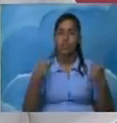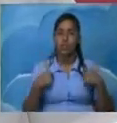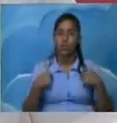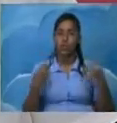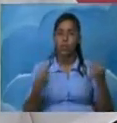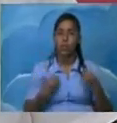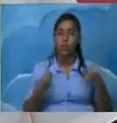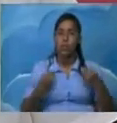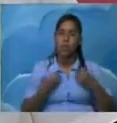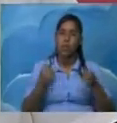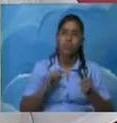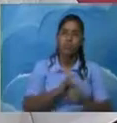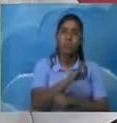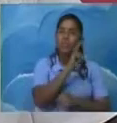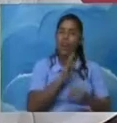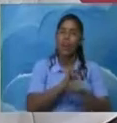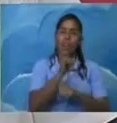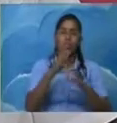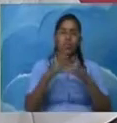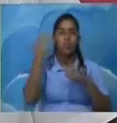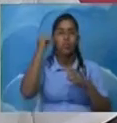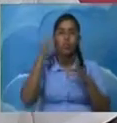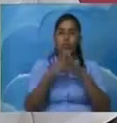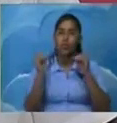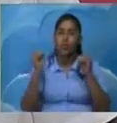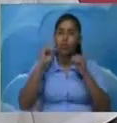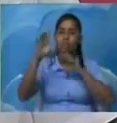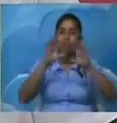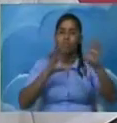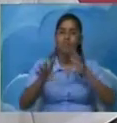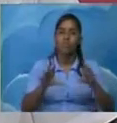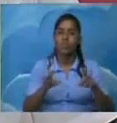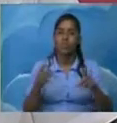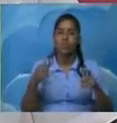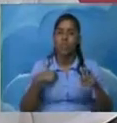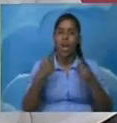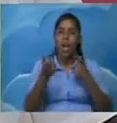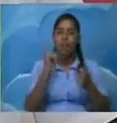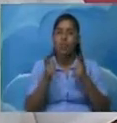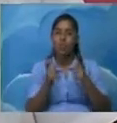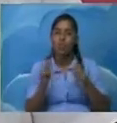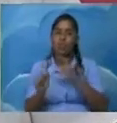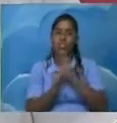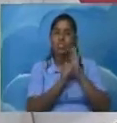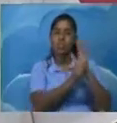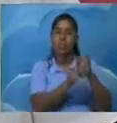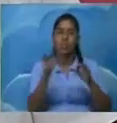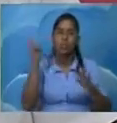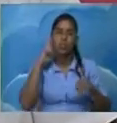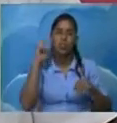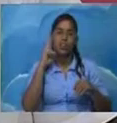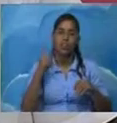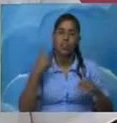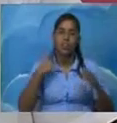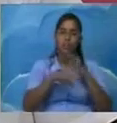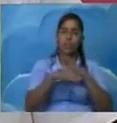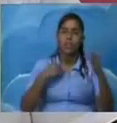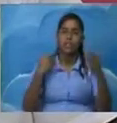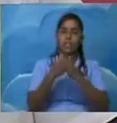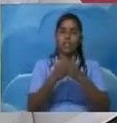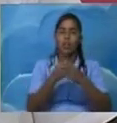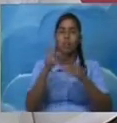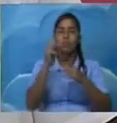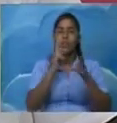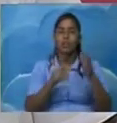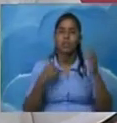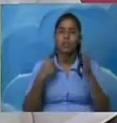vivo viajando por los países, y en algunos países a veces me encuentro con situaciones. Una radio se va a cerrar, un programa de radio